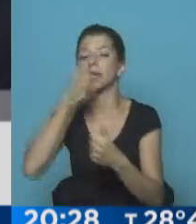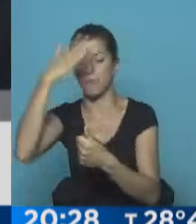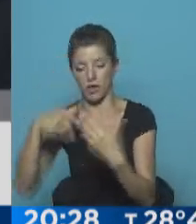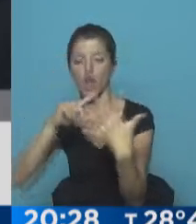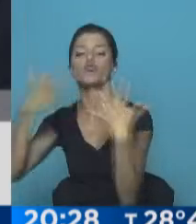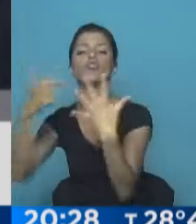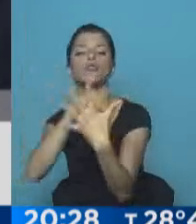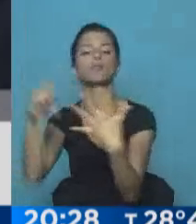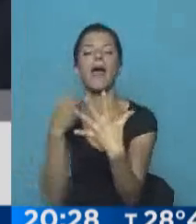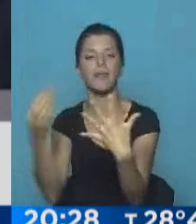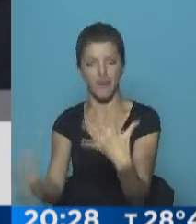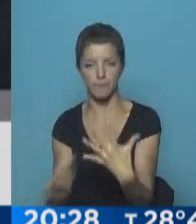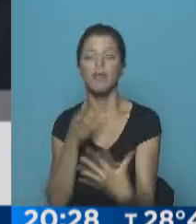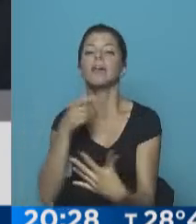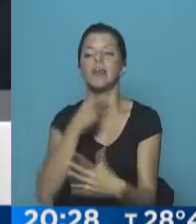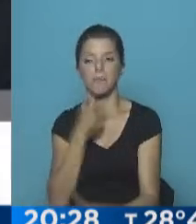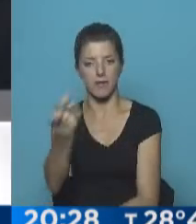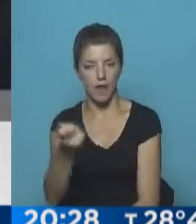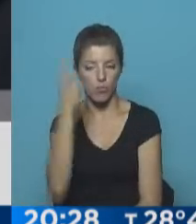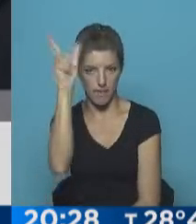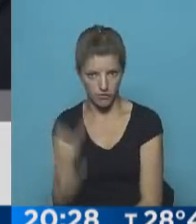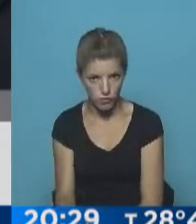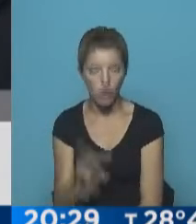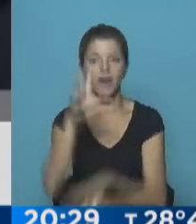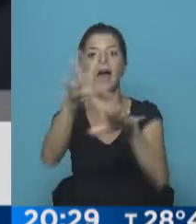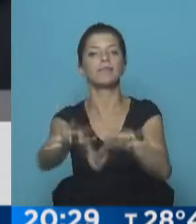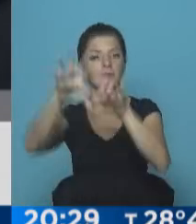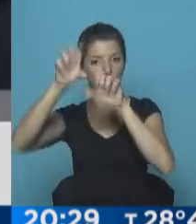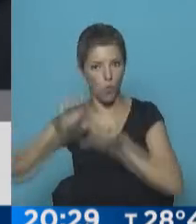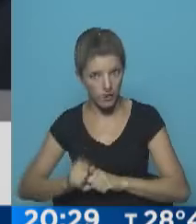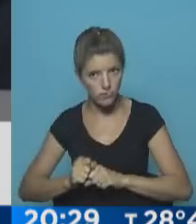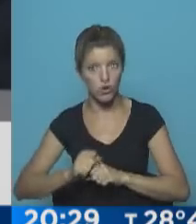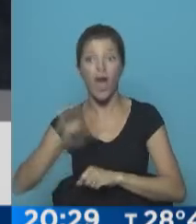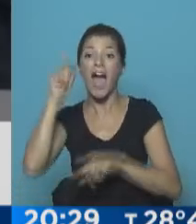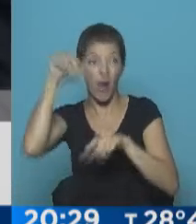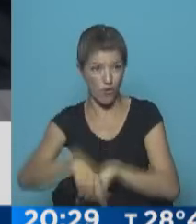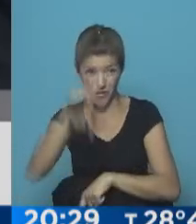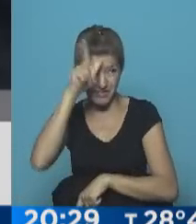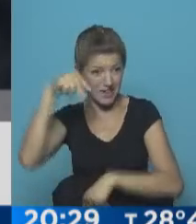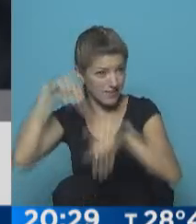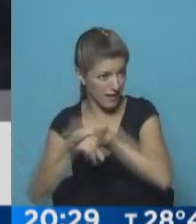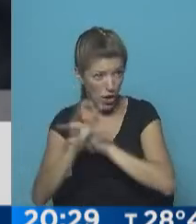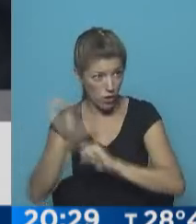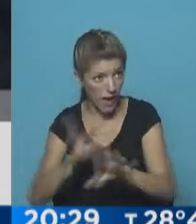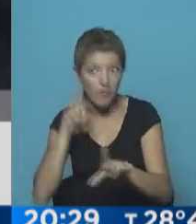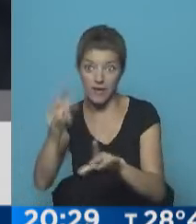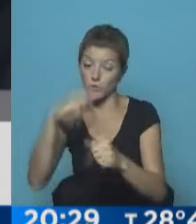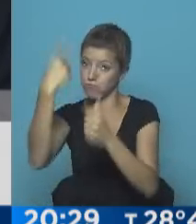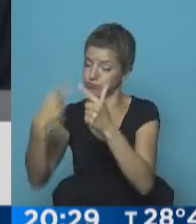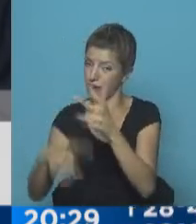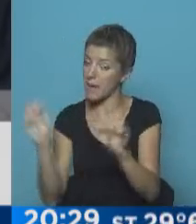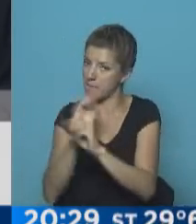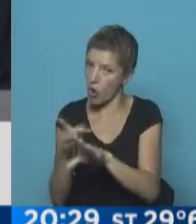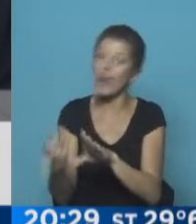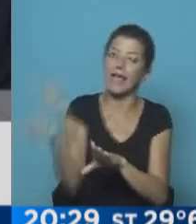homicidio, privación ilegítima de la libertad, lesiones graves porque tenemos agentes heridos, etc. Por lo tanto, lo de la fuga sería hasta algo menor. De